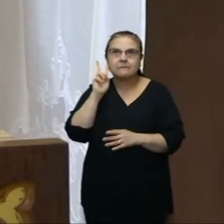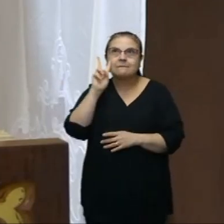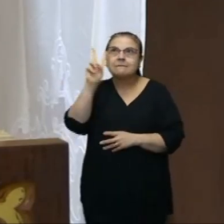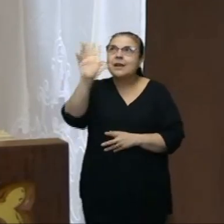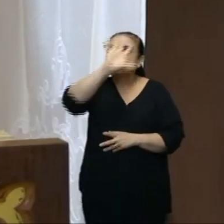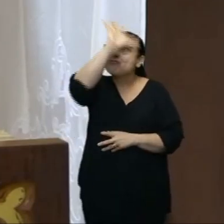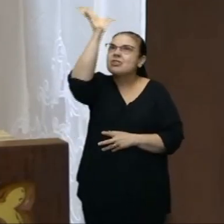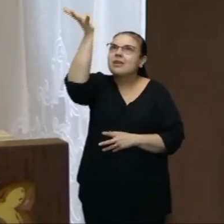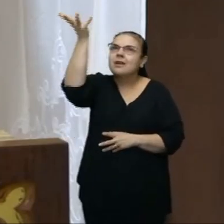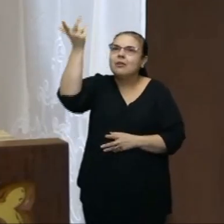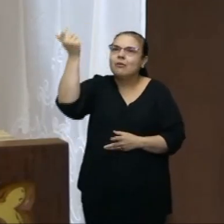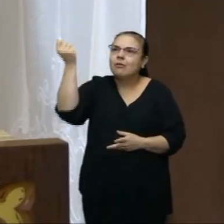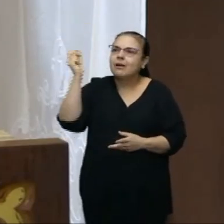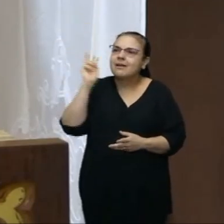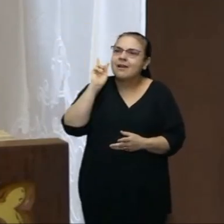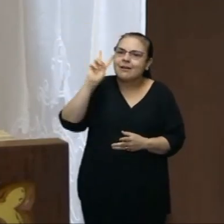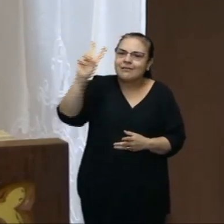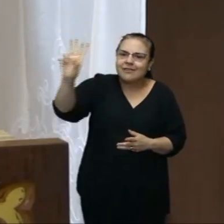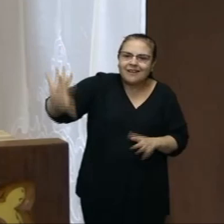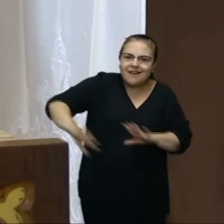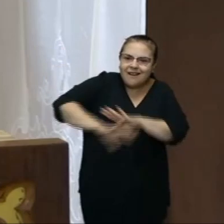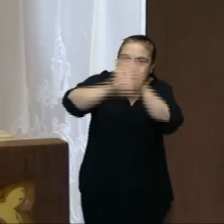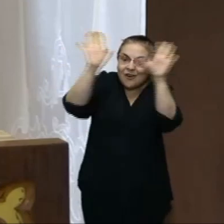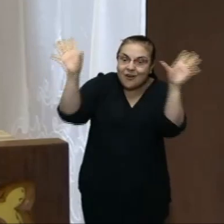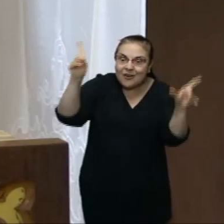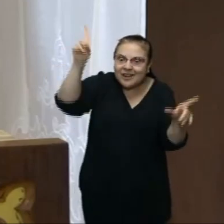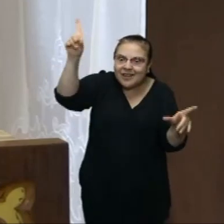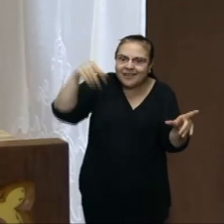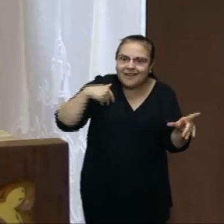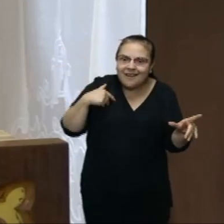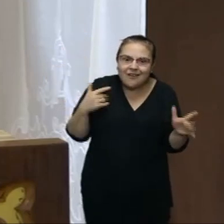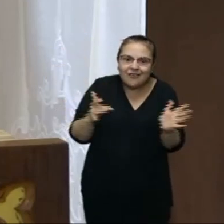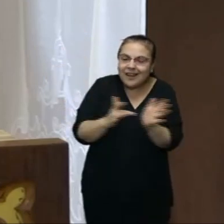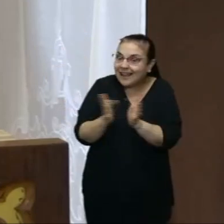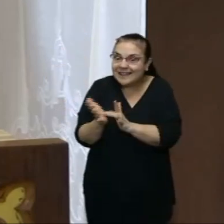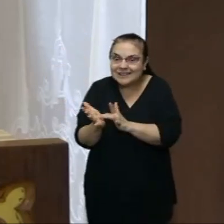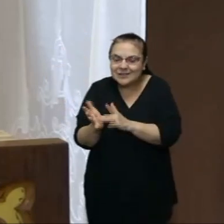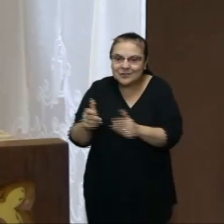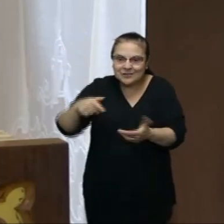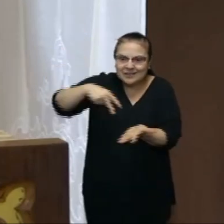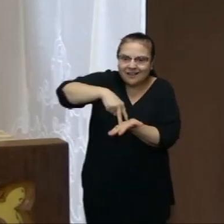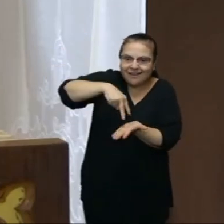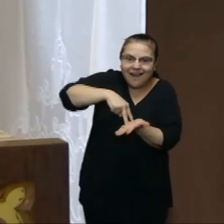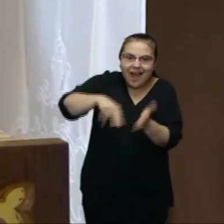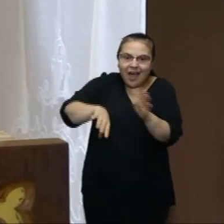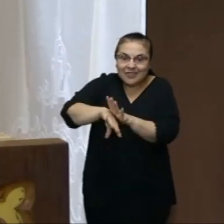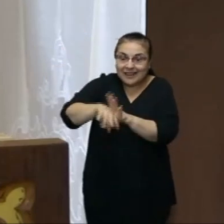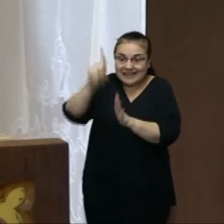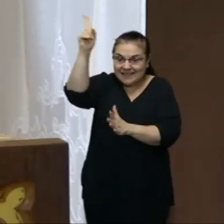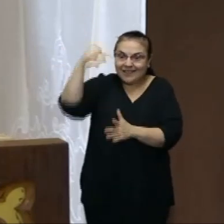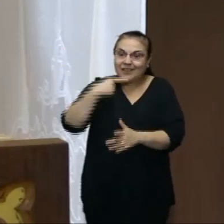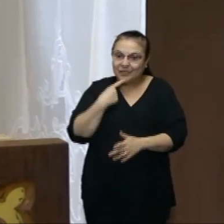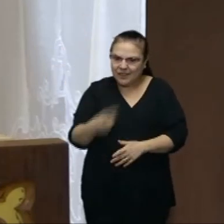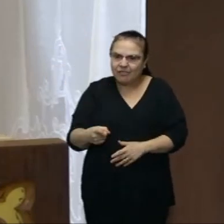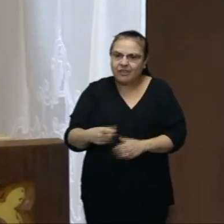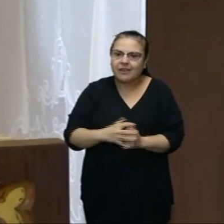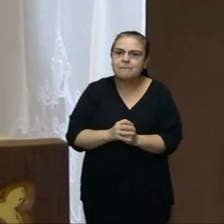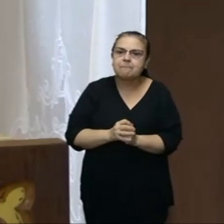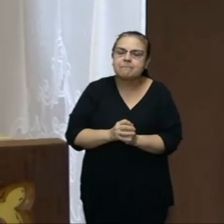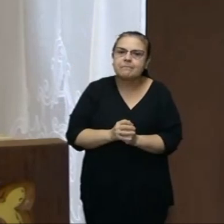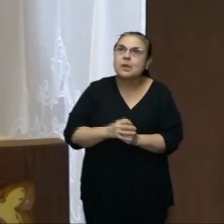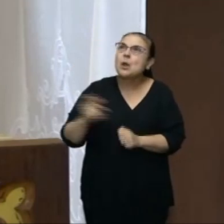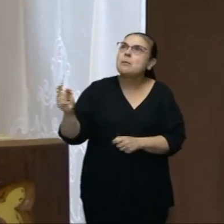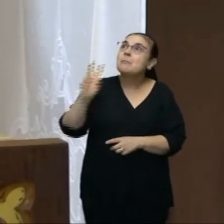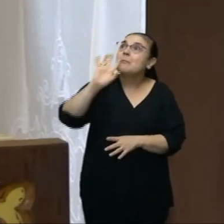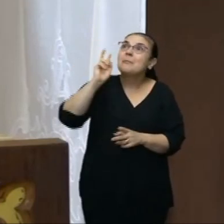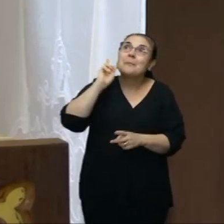el cielo, vio la gloria de Dios y a Jesús de pie a la derecha de Dios y dijo: «Veo